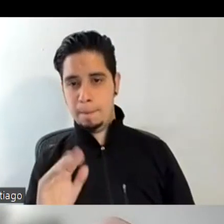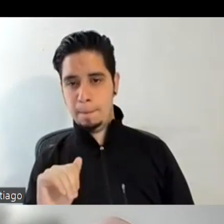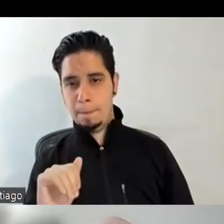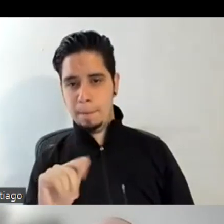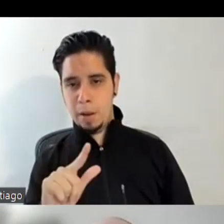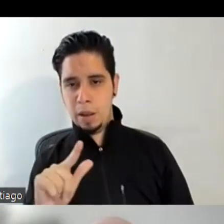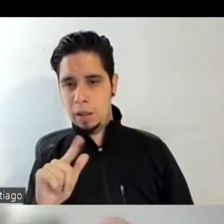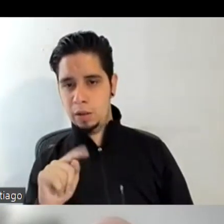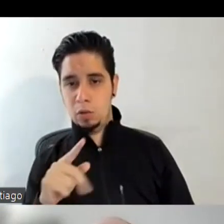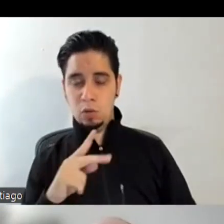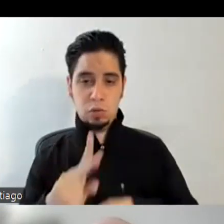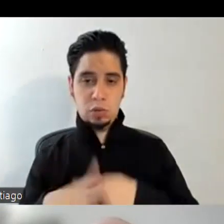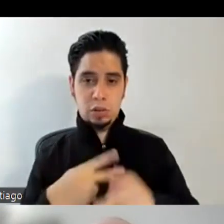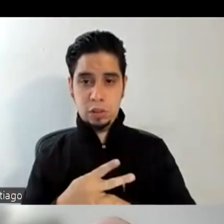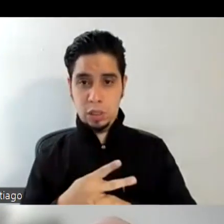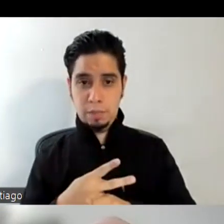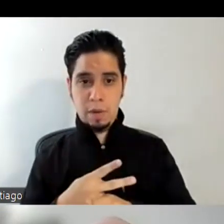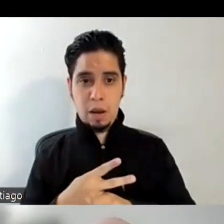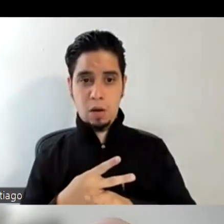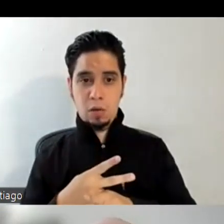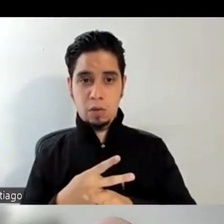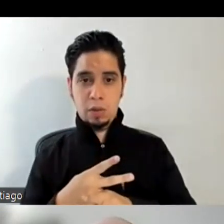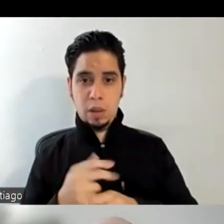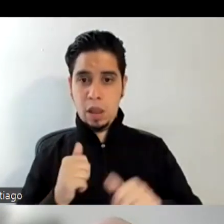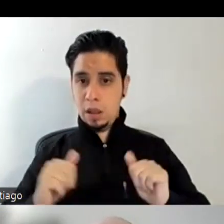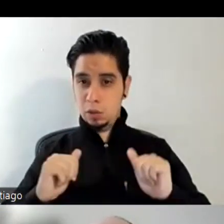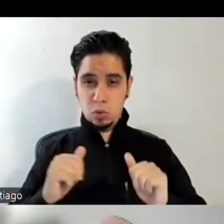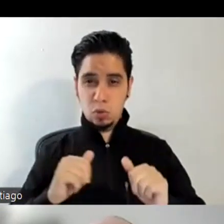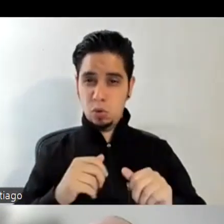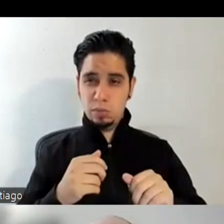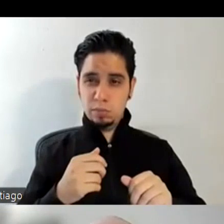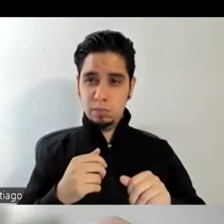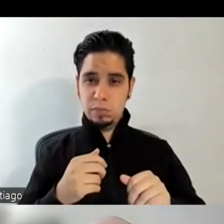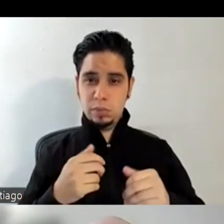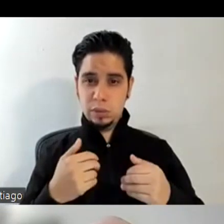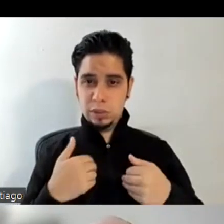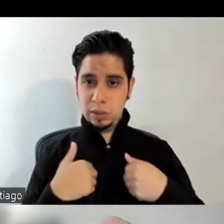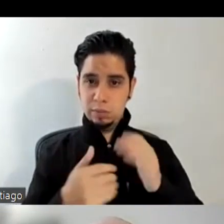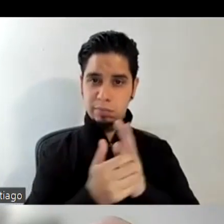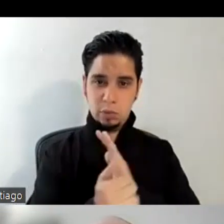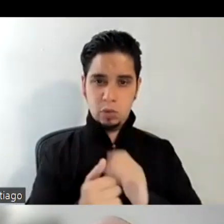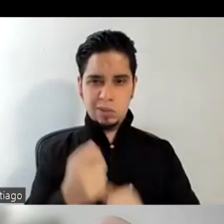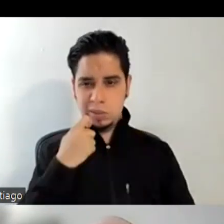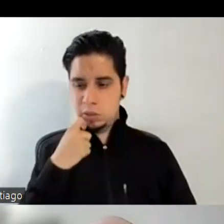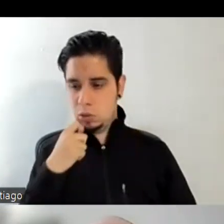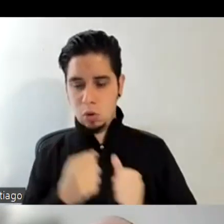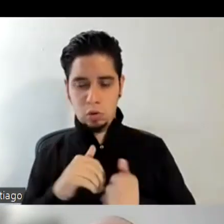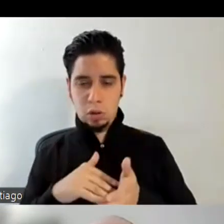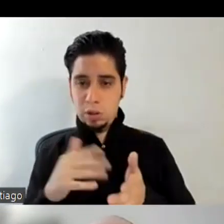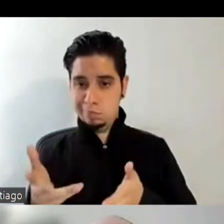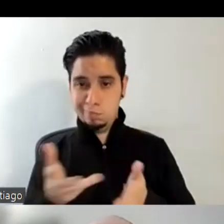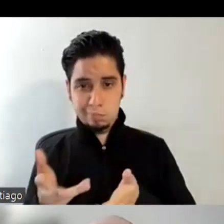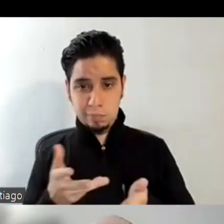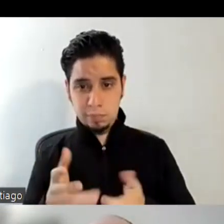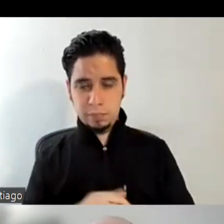arte que tú o naces para eso o no naces para eso. Estaba hablándolo con un estudiante los otros días. Okay. El